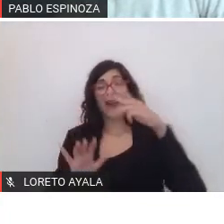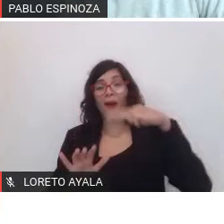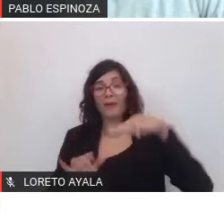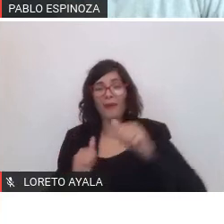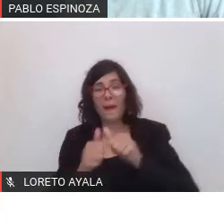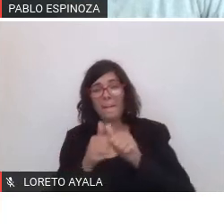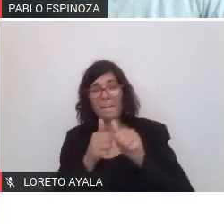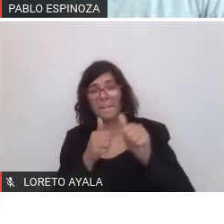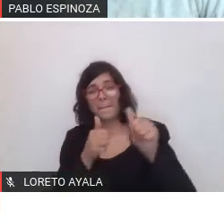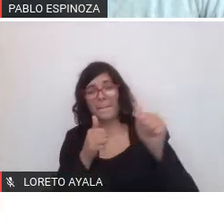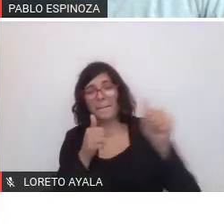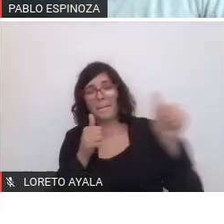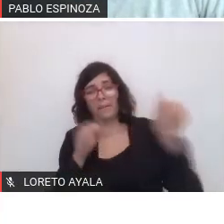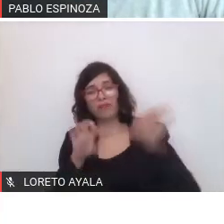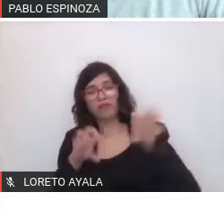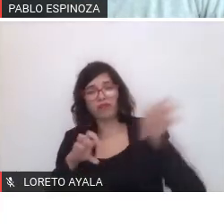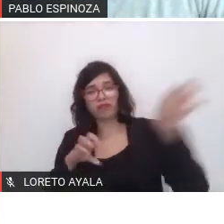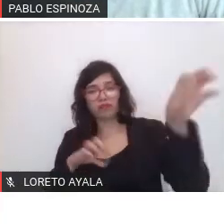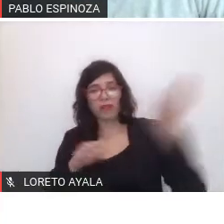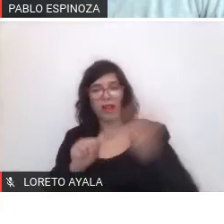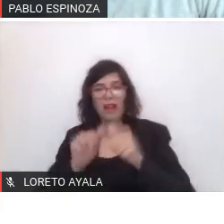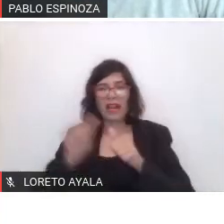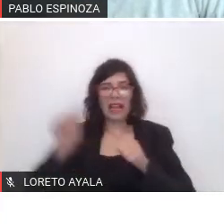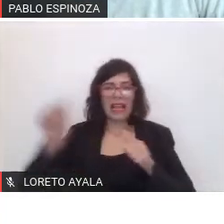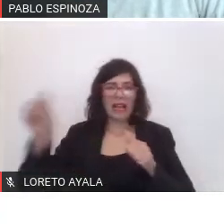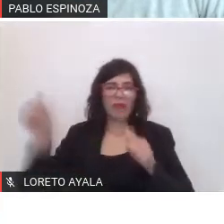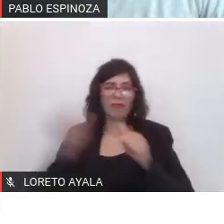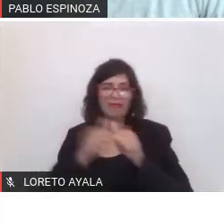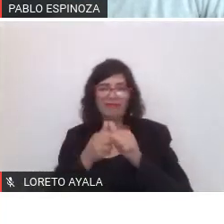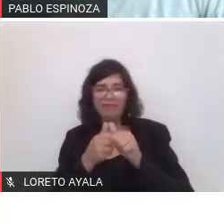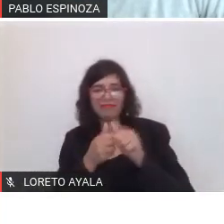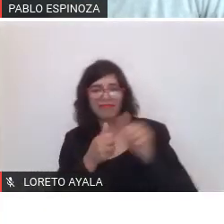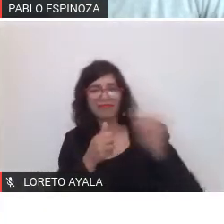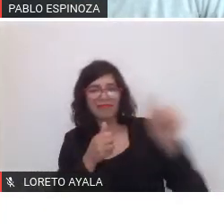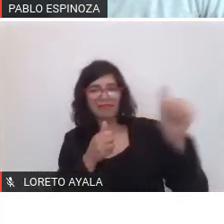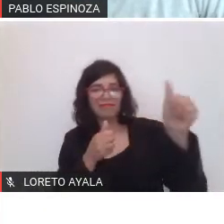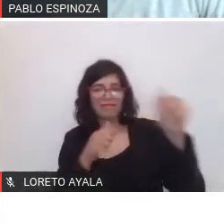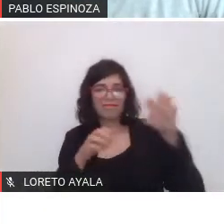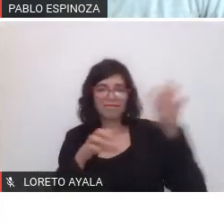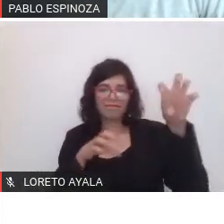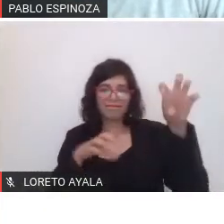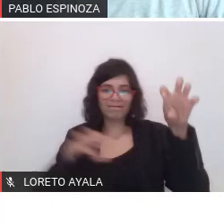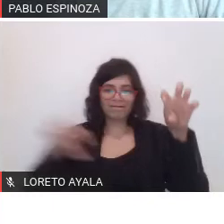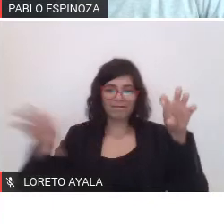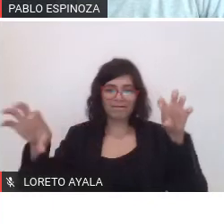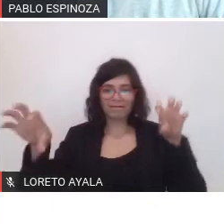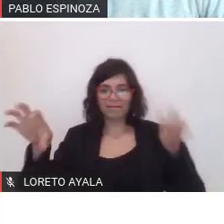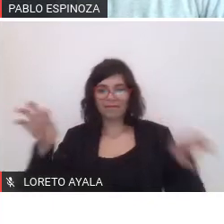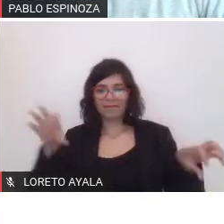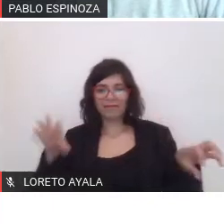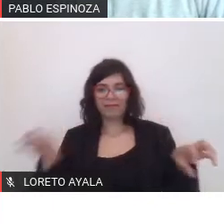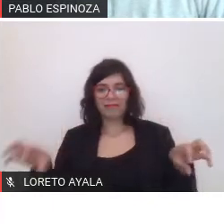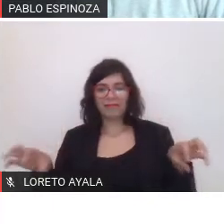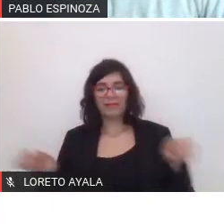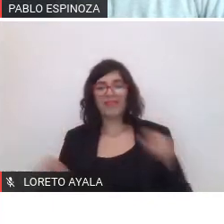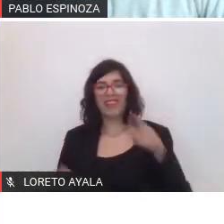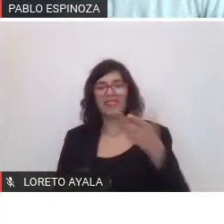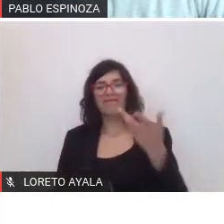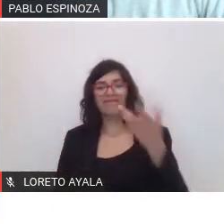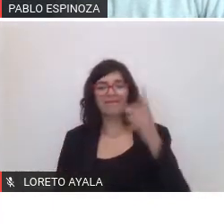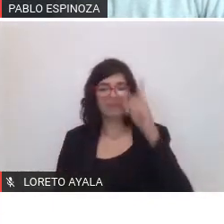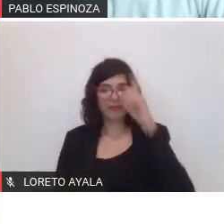lo tanto hay una dispersión muy, muy grande en nuestra provincia. Eso genera otro tipo